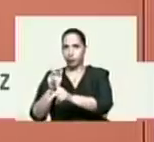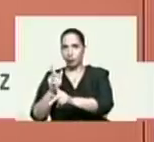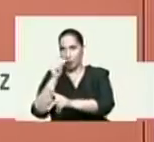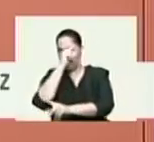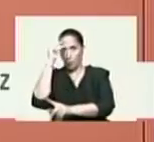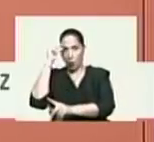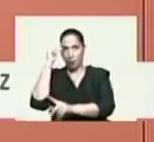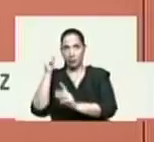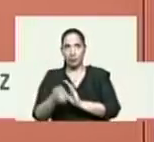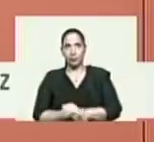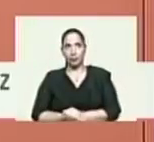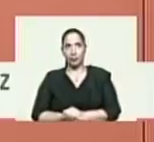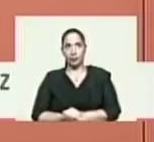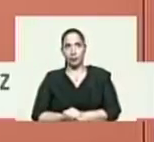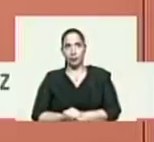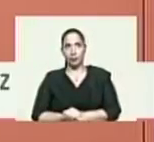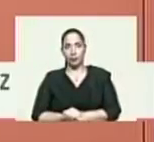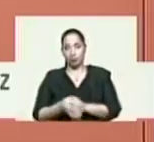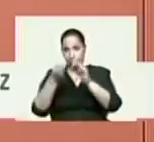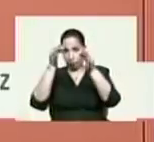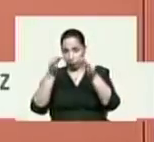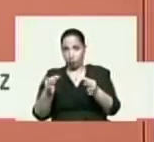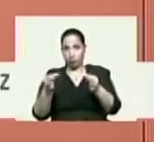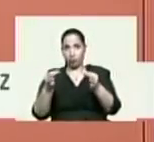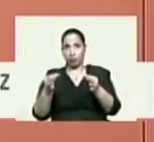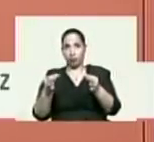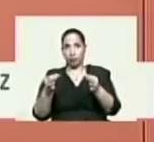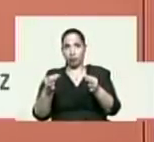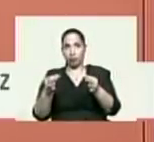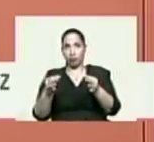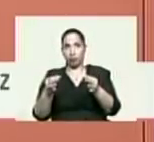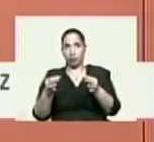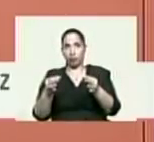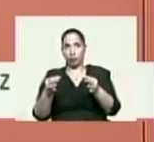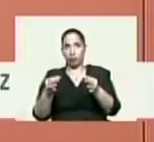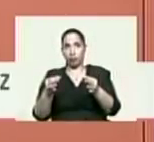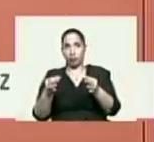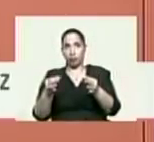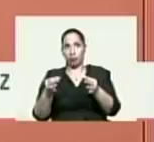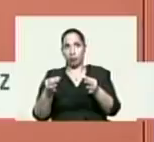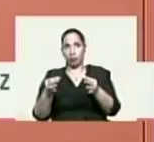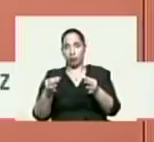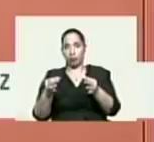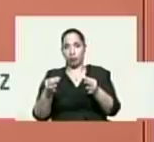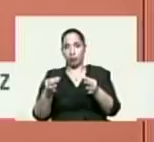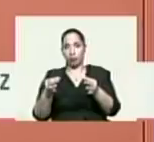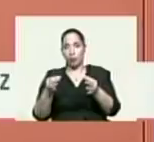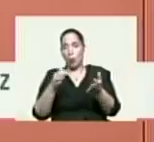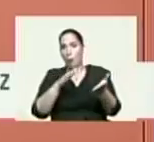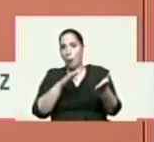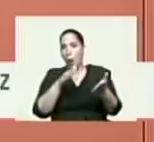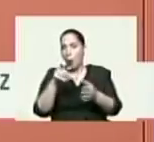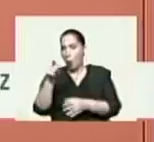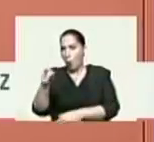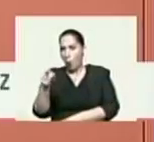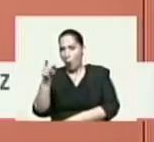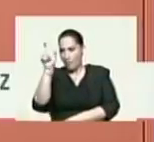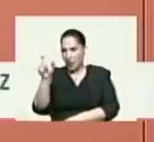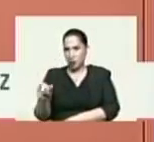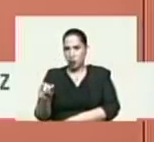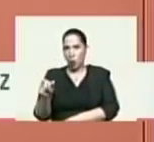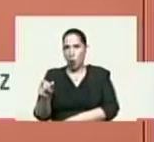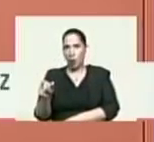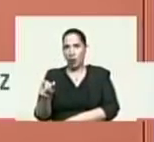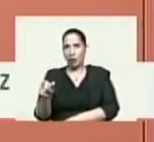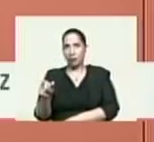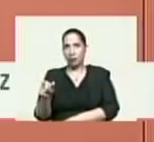Queda plenamente establecido. Así que un asesino como usted, señor Borges, debería empezar a dejar